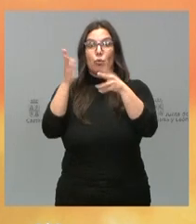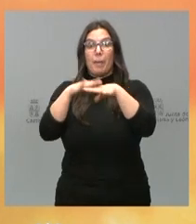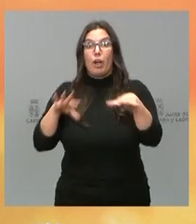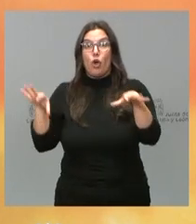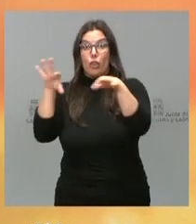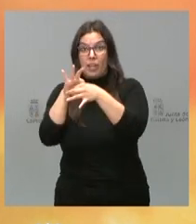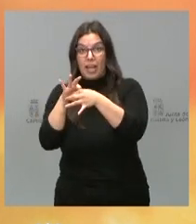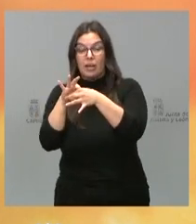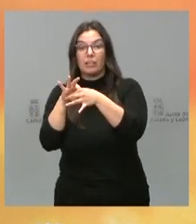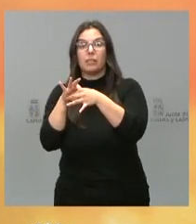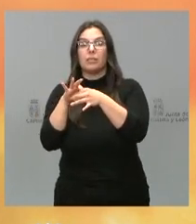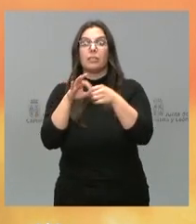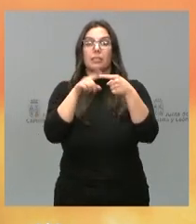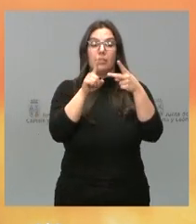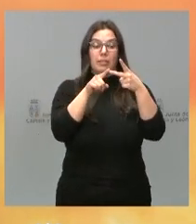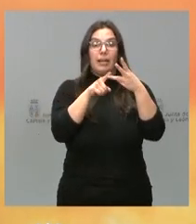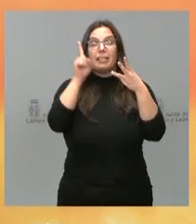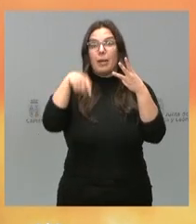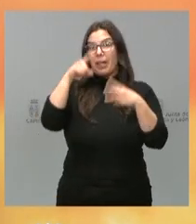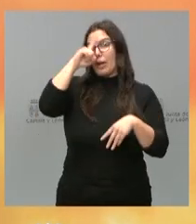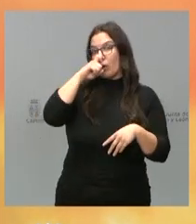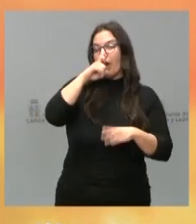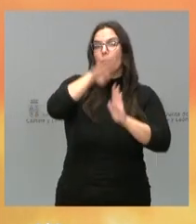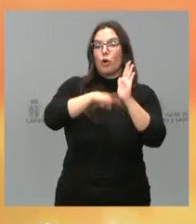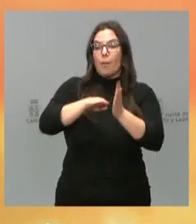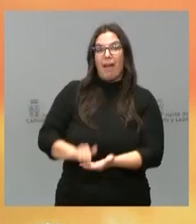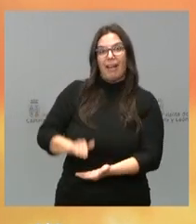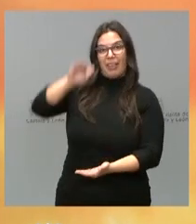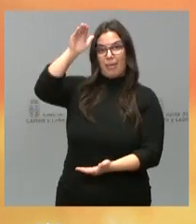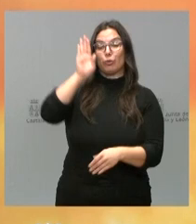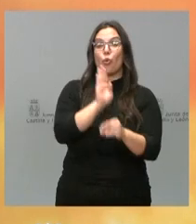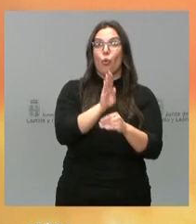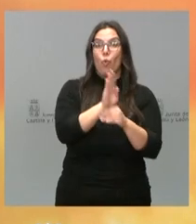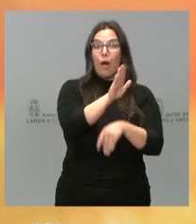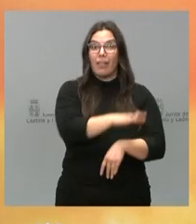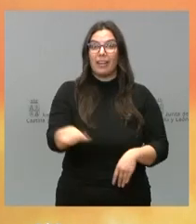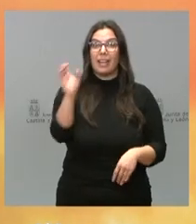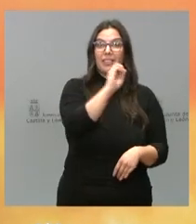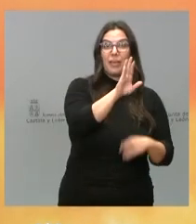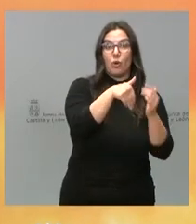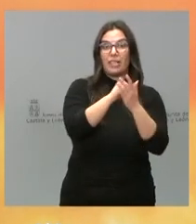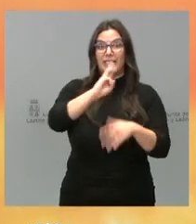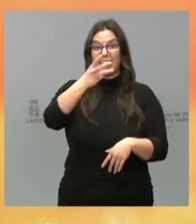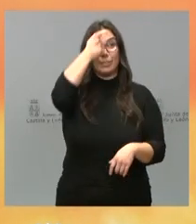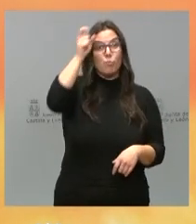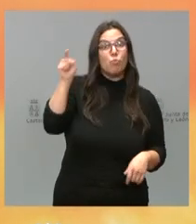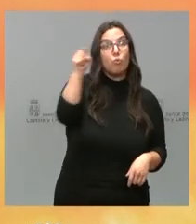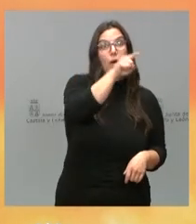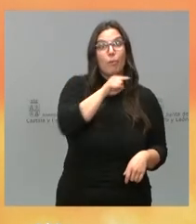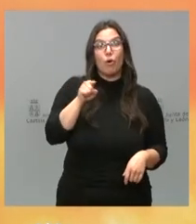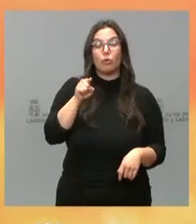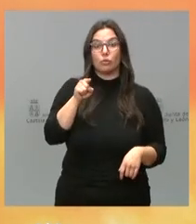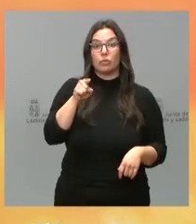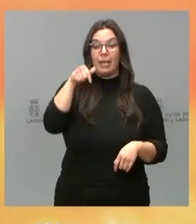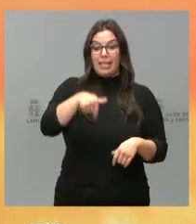recordar el programa crecemos las guarderías de 0 a 3 años en el medio rural que desde